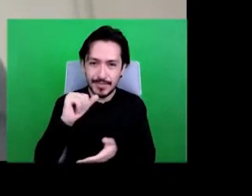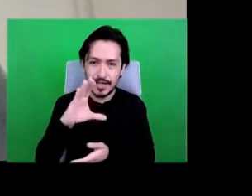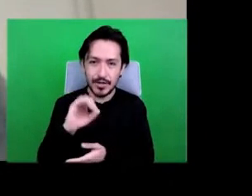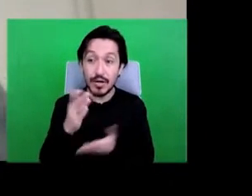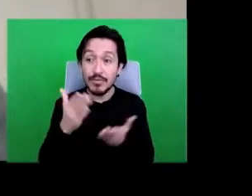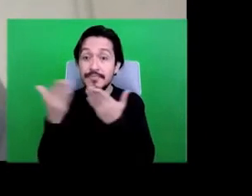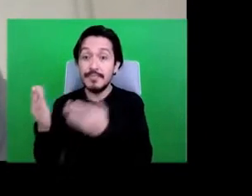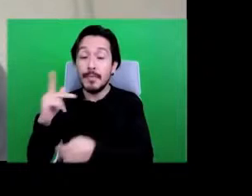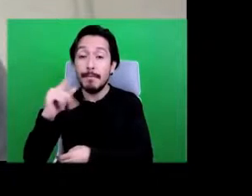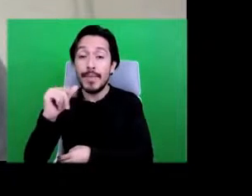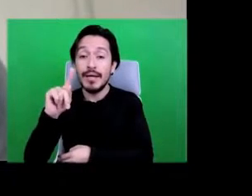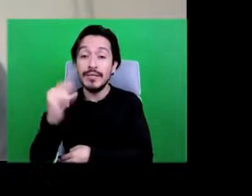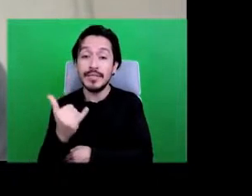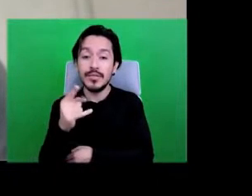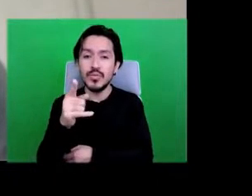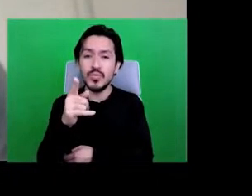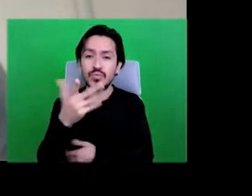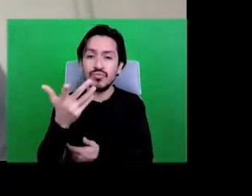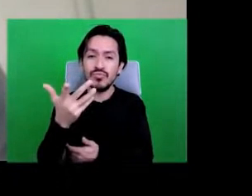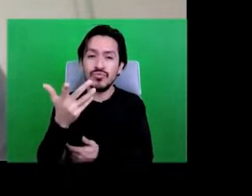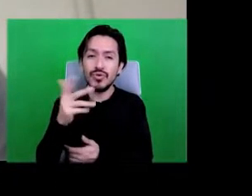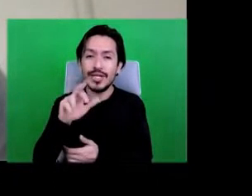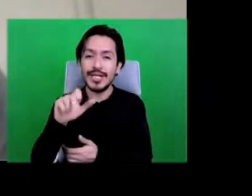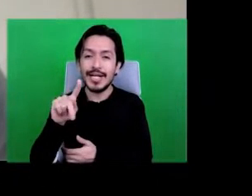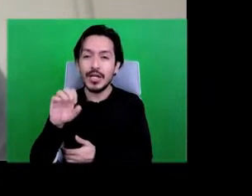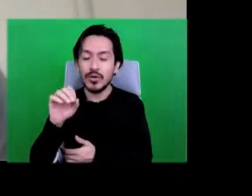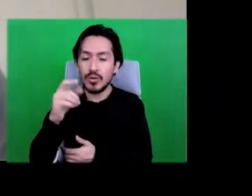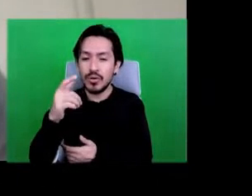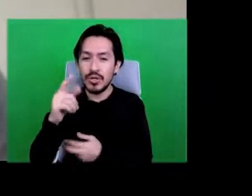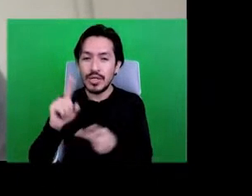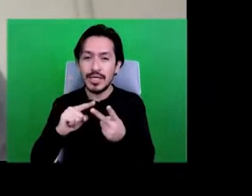y qué palabra para cerrar?